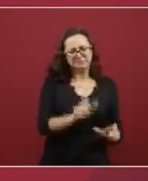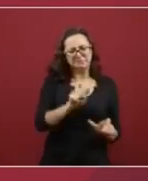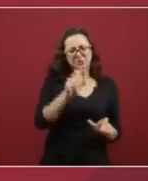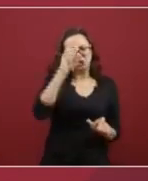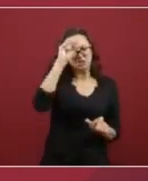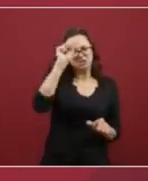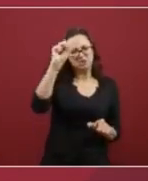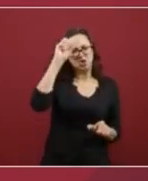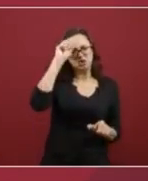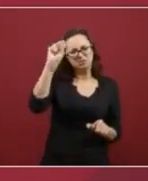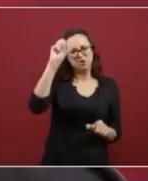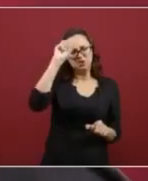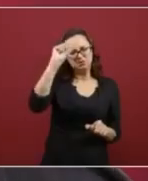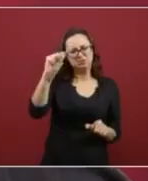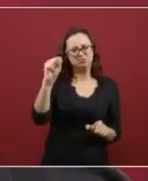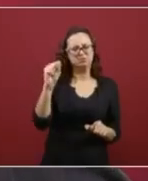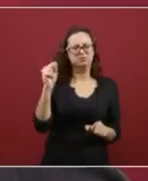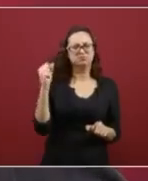muy